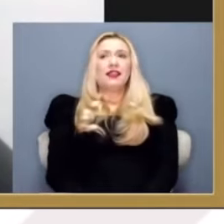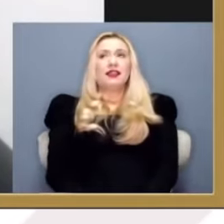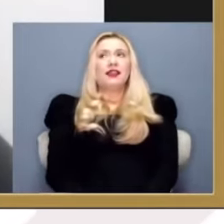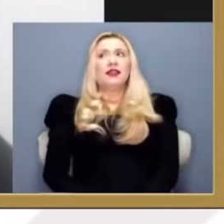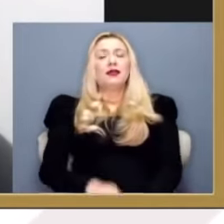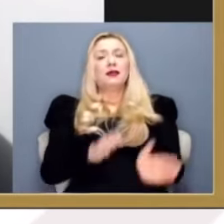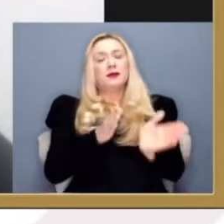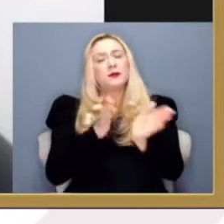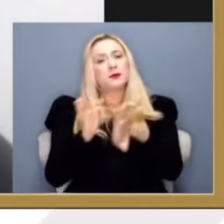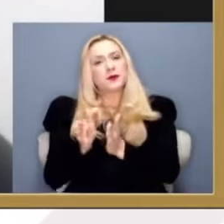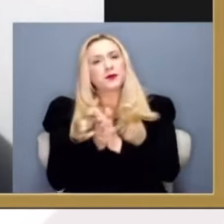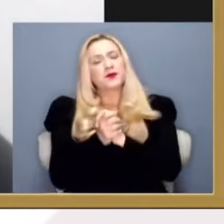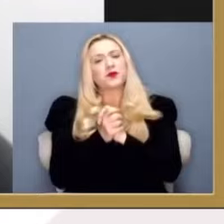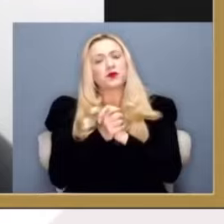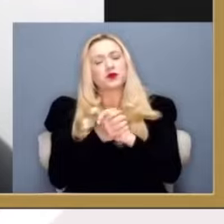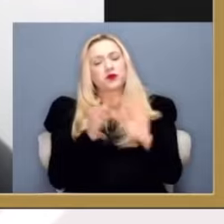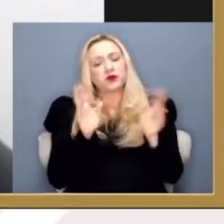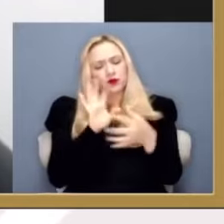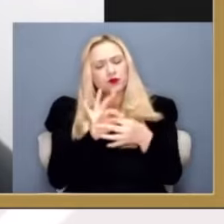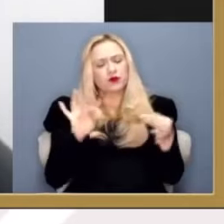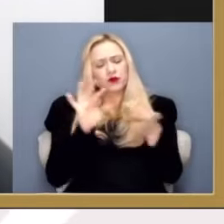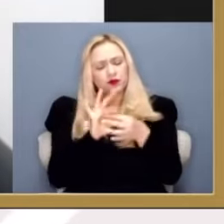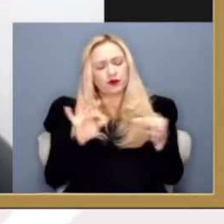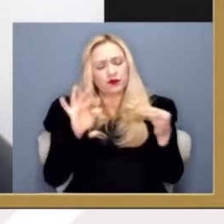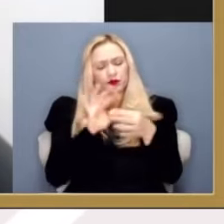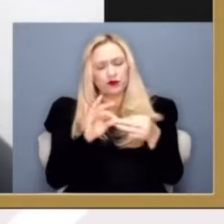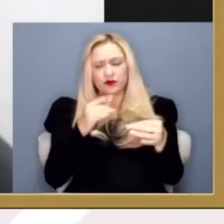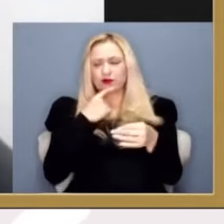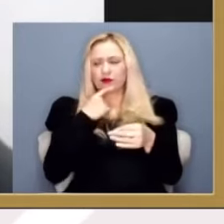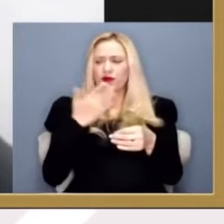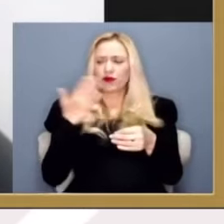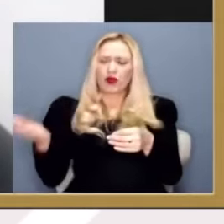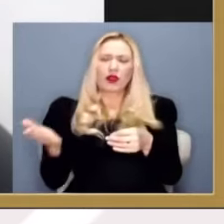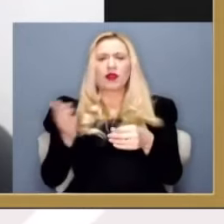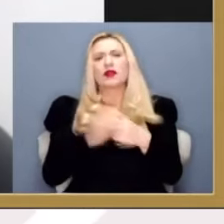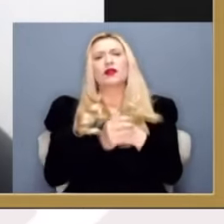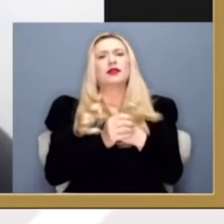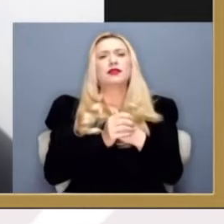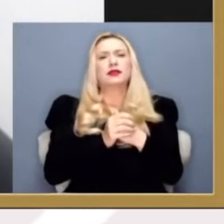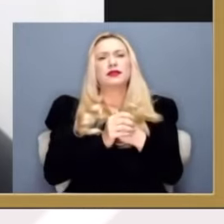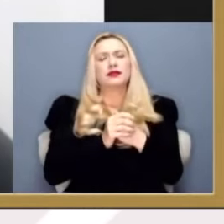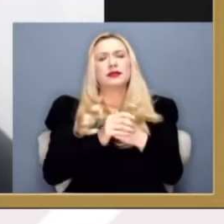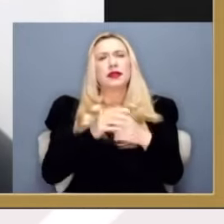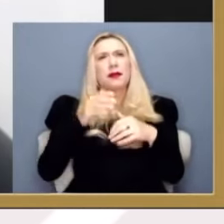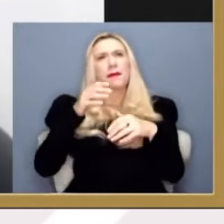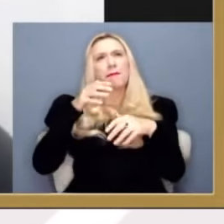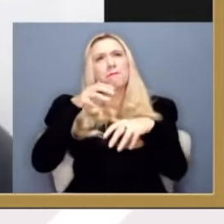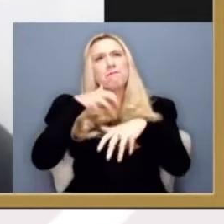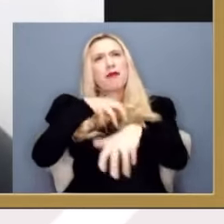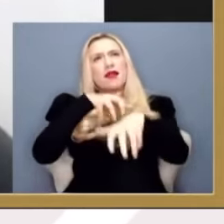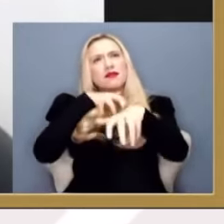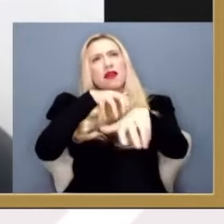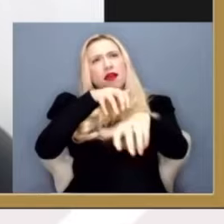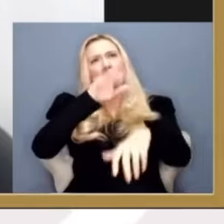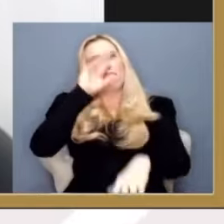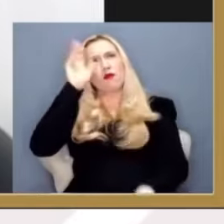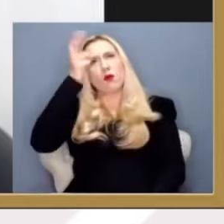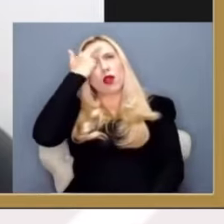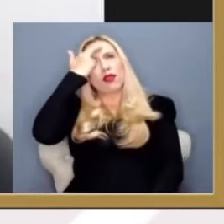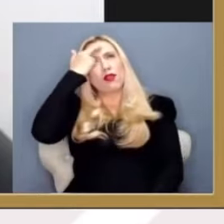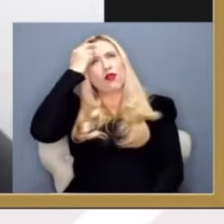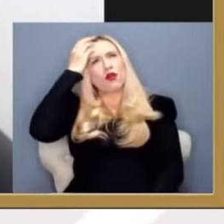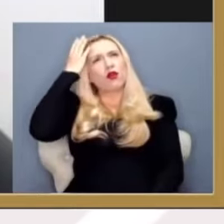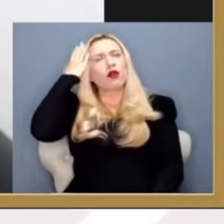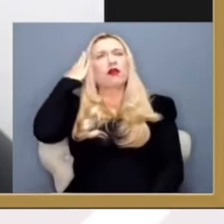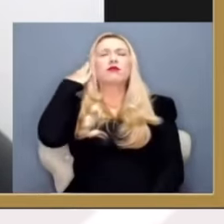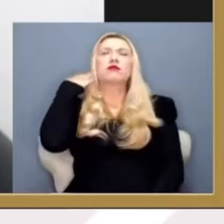yendo más o menos en el hilo de la conversación que ahorita estaba teniendo respecto a este recuerdo sobre la marcha, se me